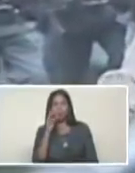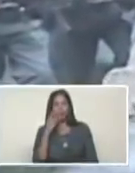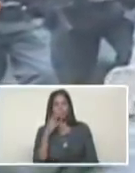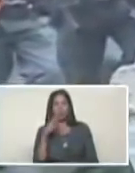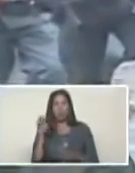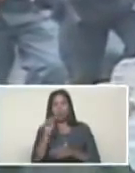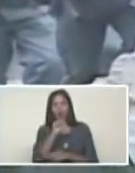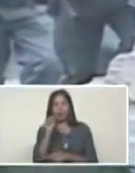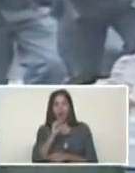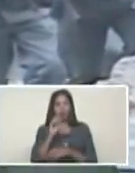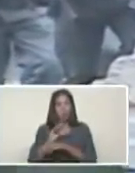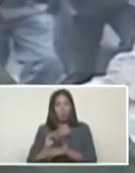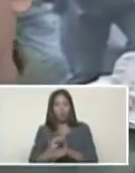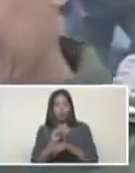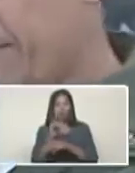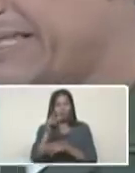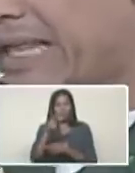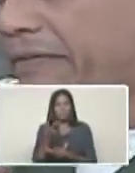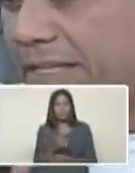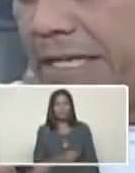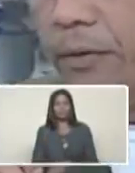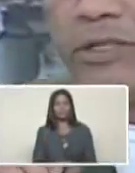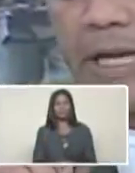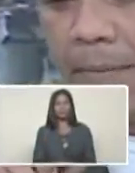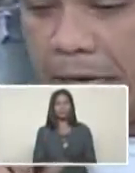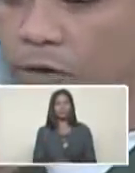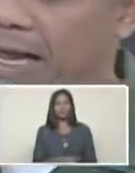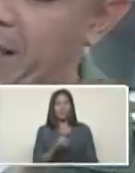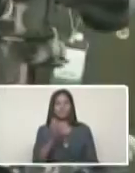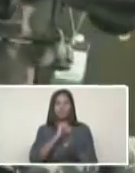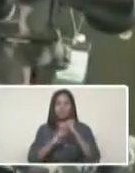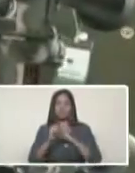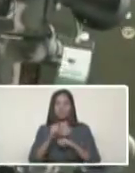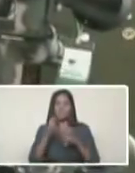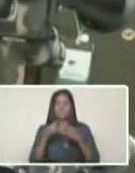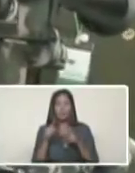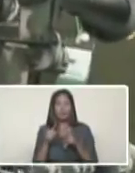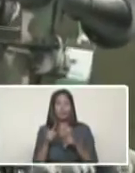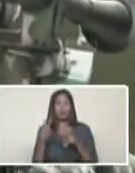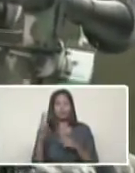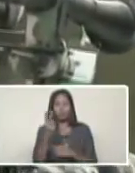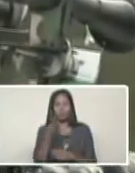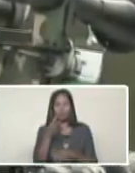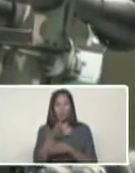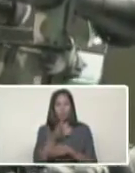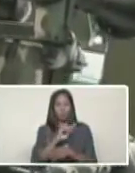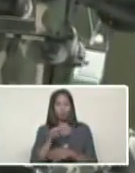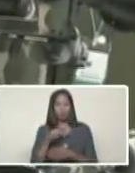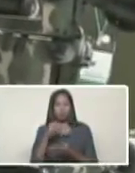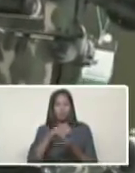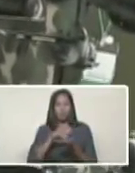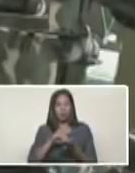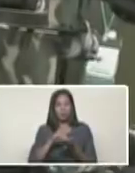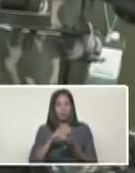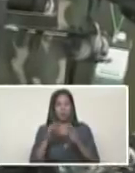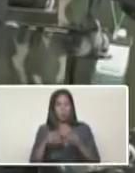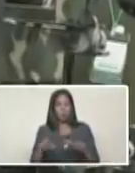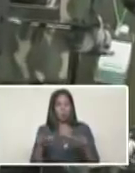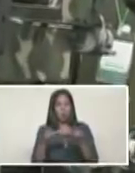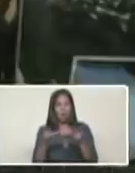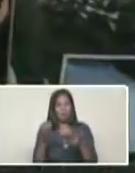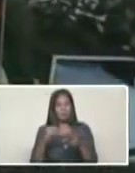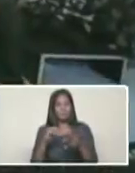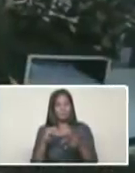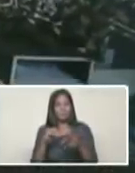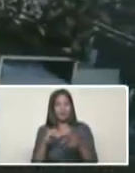ser colocado en vía de aproximación, es netamente defensivo, sin embargo, la segunda fase a la que vamos, lo vamos a colocar sobre una plataforma rodante